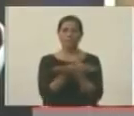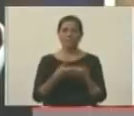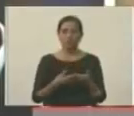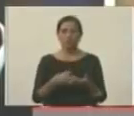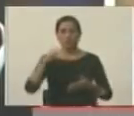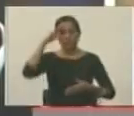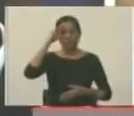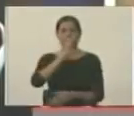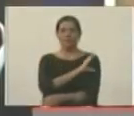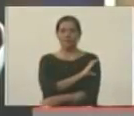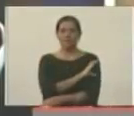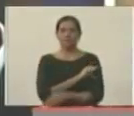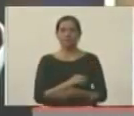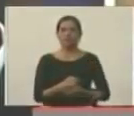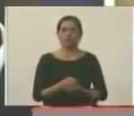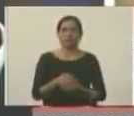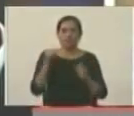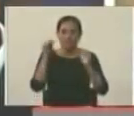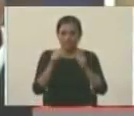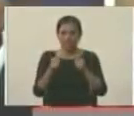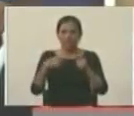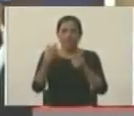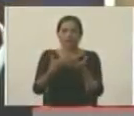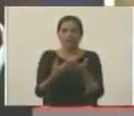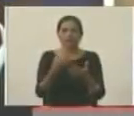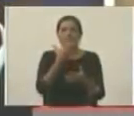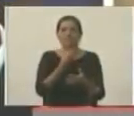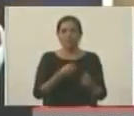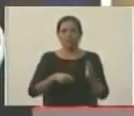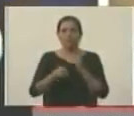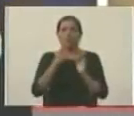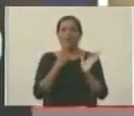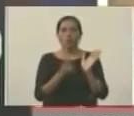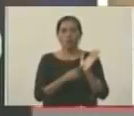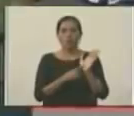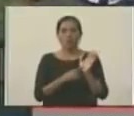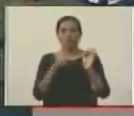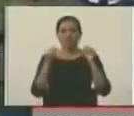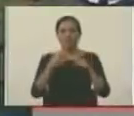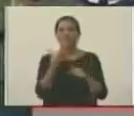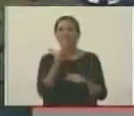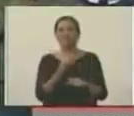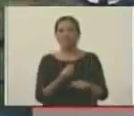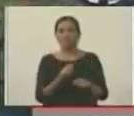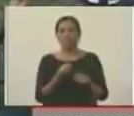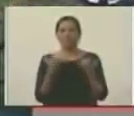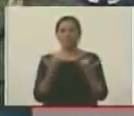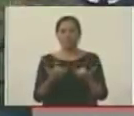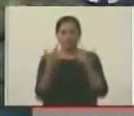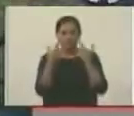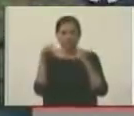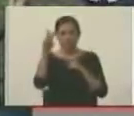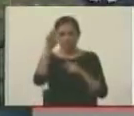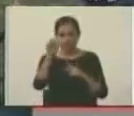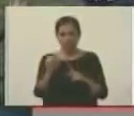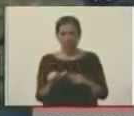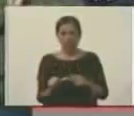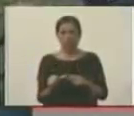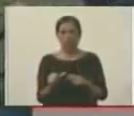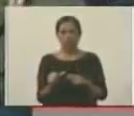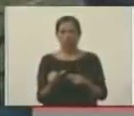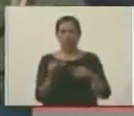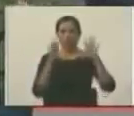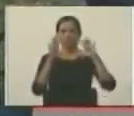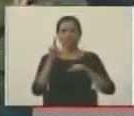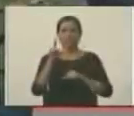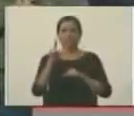milicianos y milicianas de aquí hasta diciembre. Y lo vamos a cumplir. De aquí a diciembre, ya me veo el 17